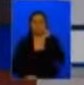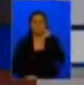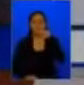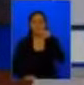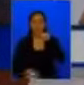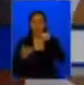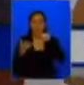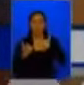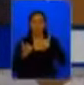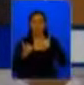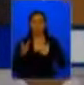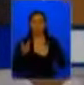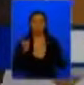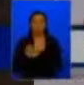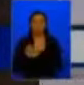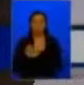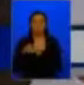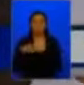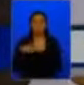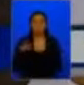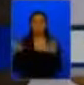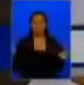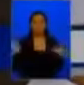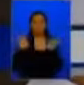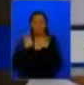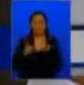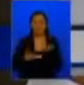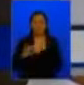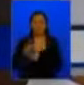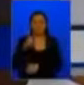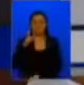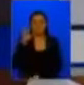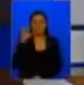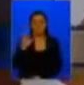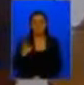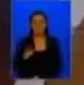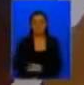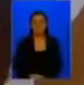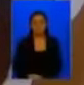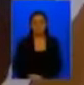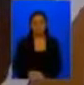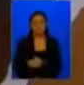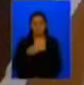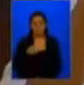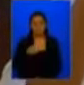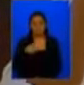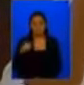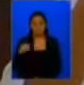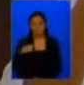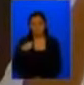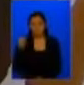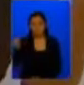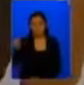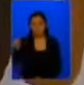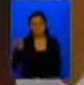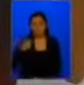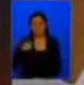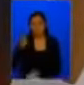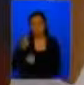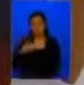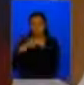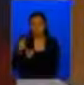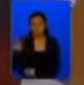obligada a comprar a los bancos el certificado de depósito, pero al 100%. Es decir, por ser intermediarios, los bancos, empezando